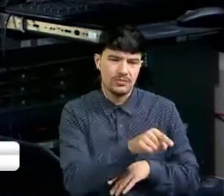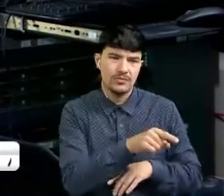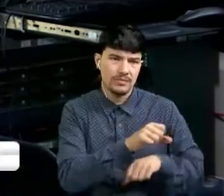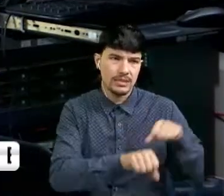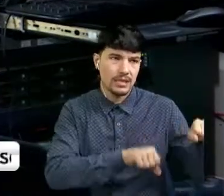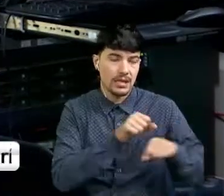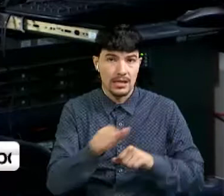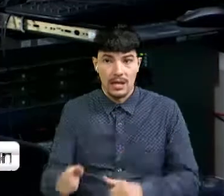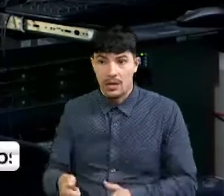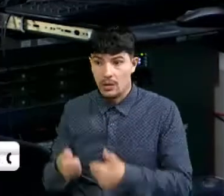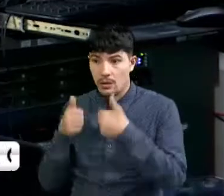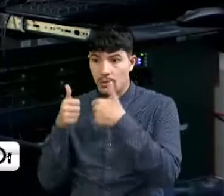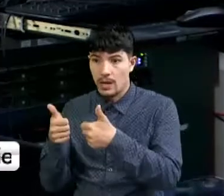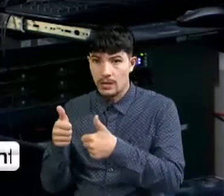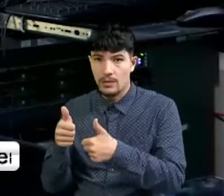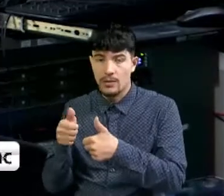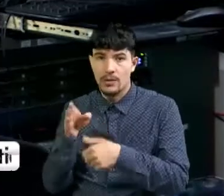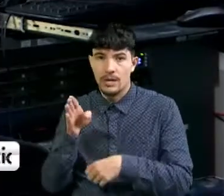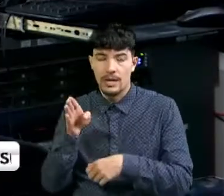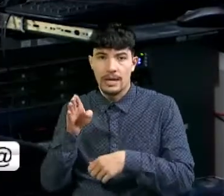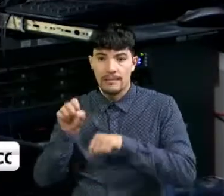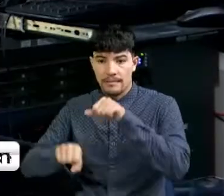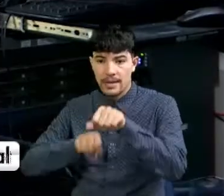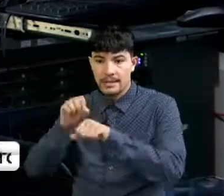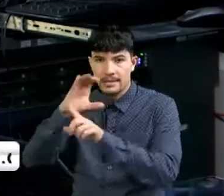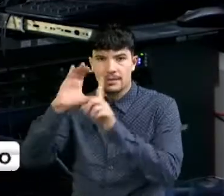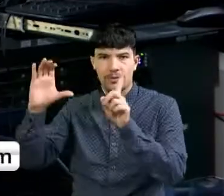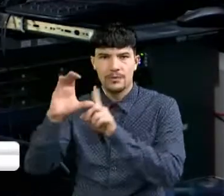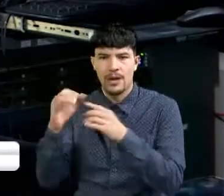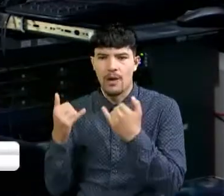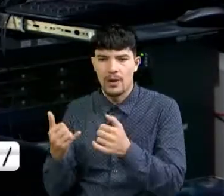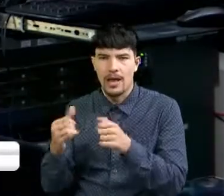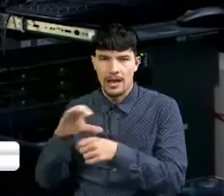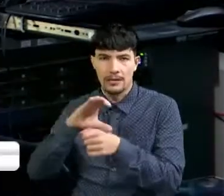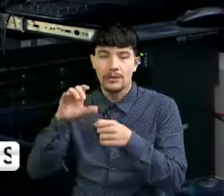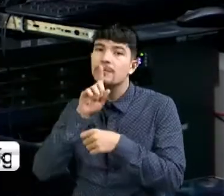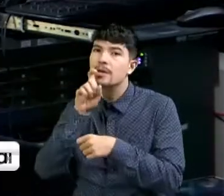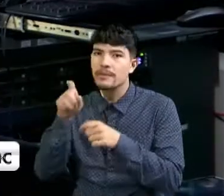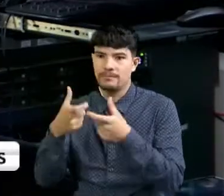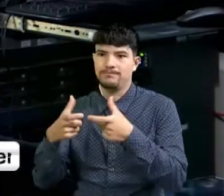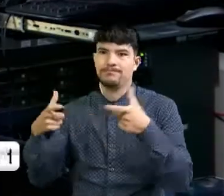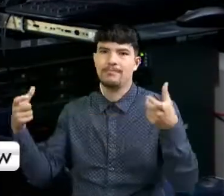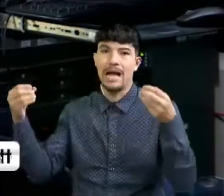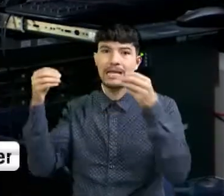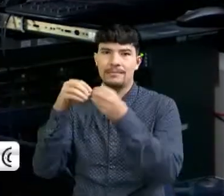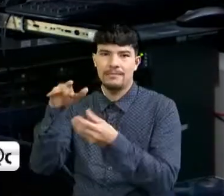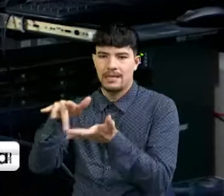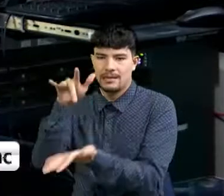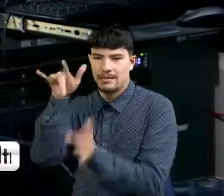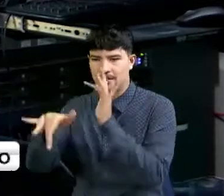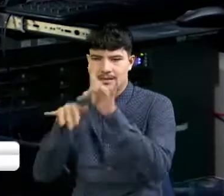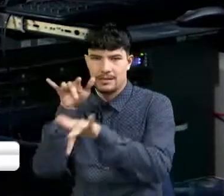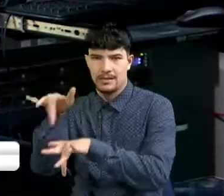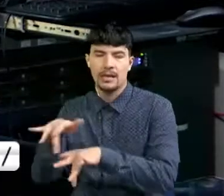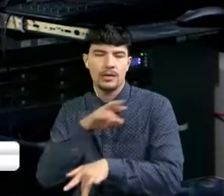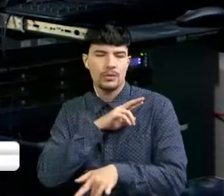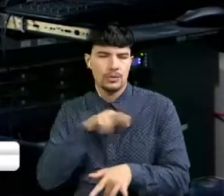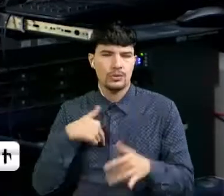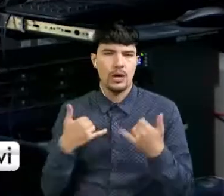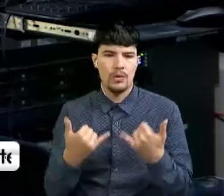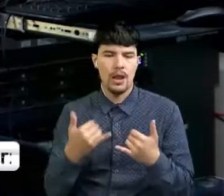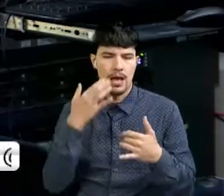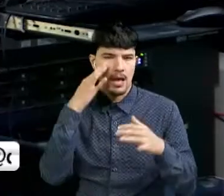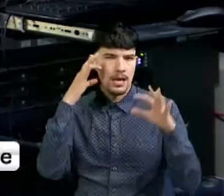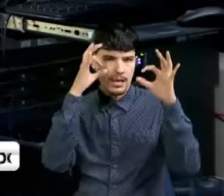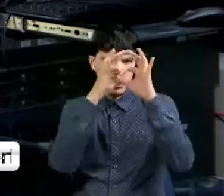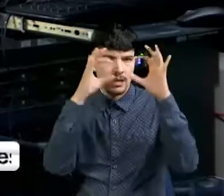bueno, pues que esta bicicultura se está tomando cada vez más la ciudad de Bucaramanga. Nosotros estaremos con nuestro lente nocturno patrullando durante este fin de